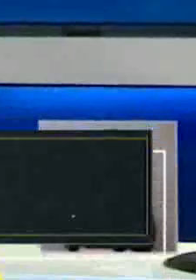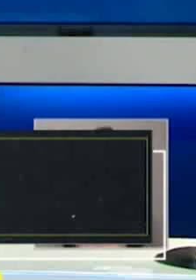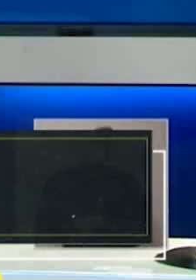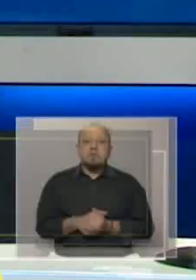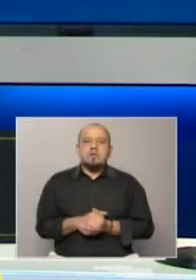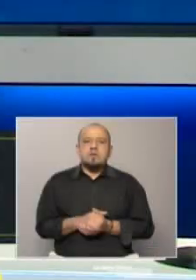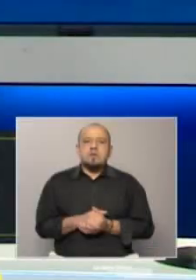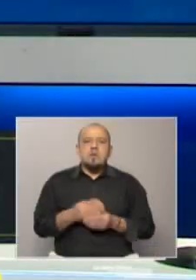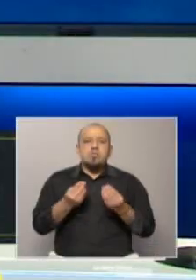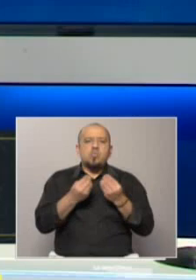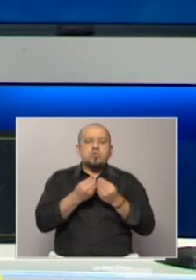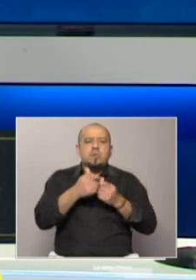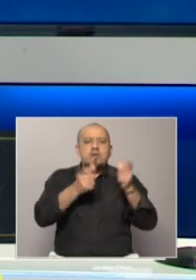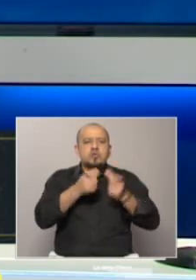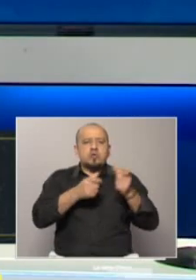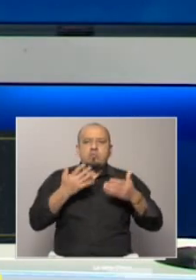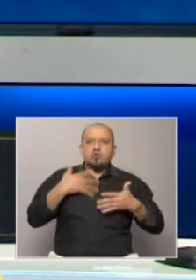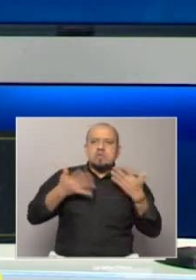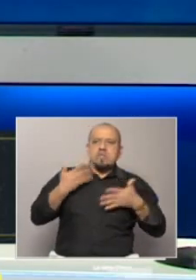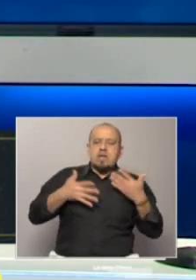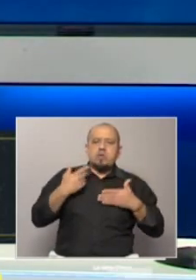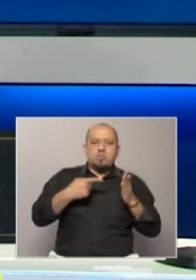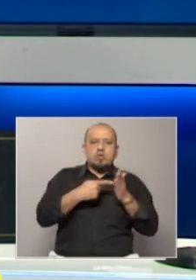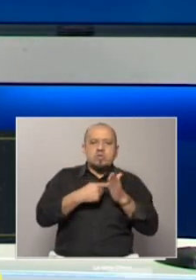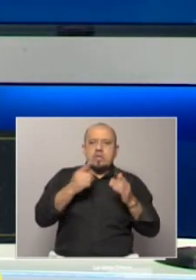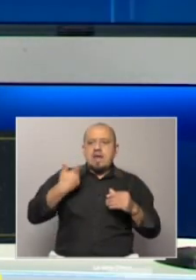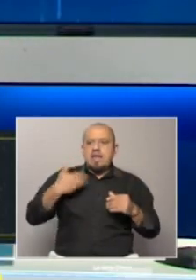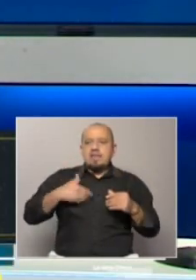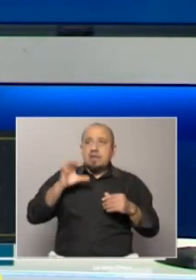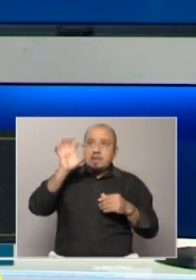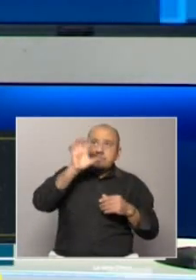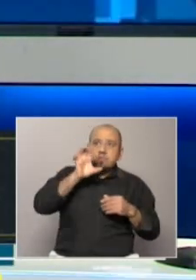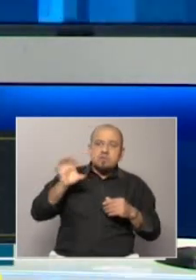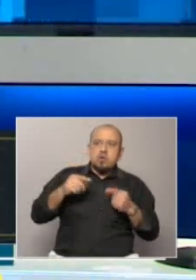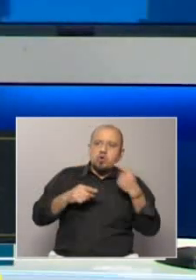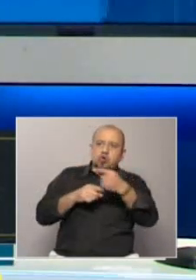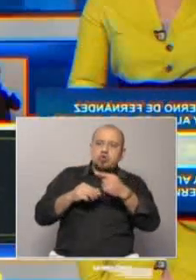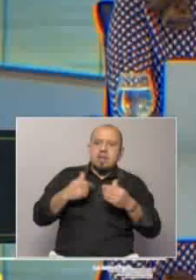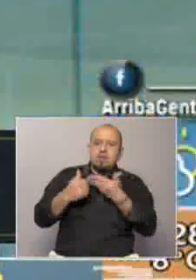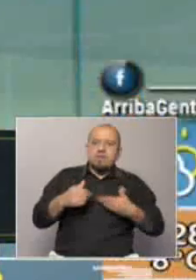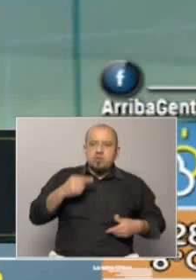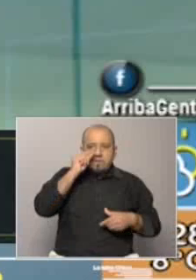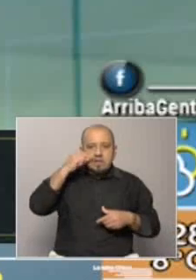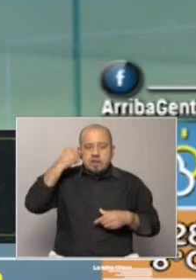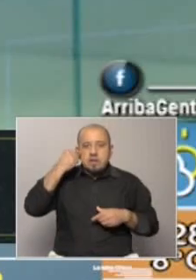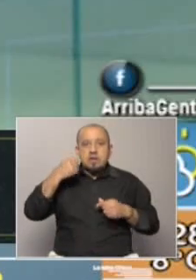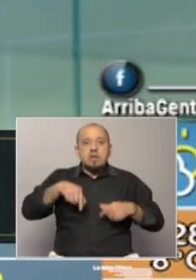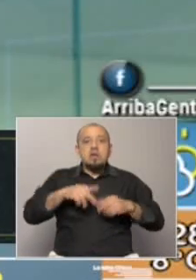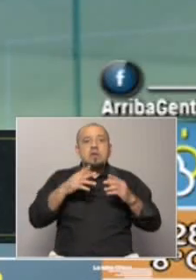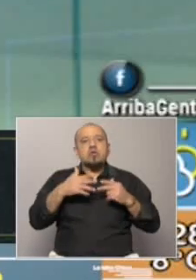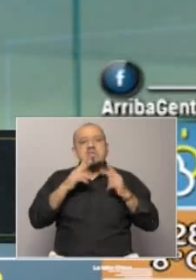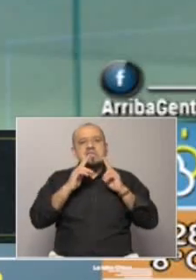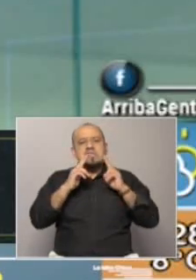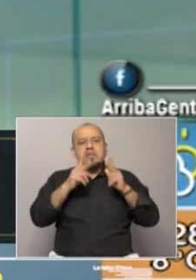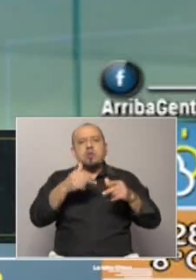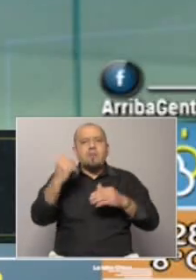Miles de personas se manifestaron este lunes en Buenos Aires y en otras ciudades de Argentina en contra del gobierno de Alberto Fernández. El llamado banderazo